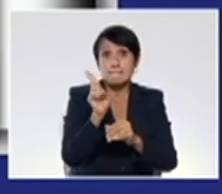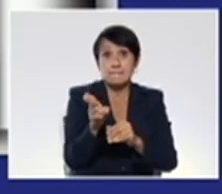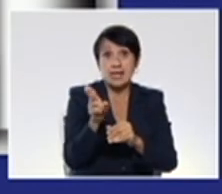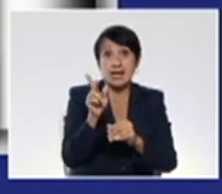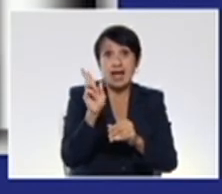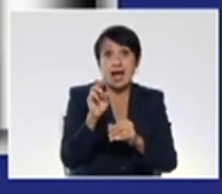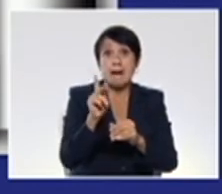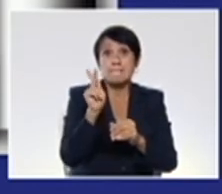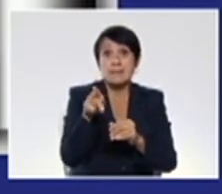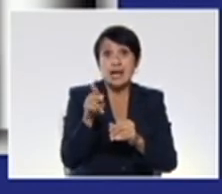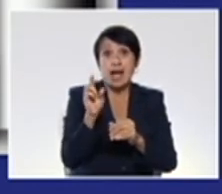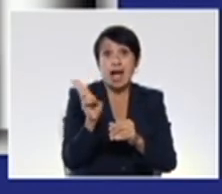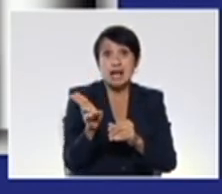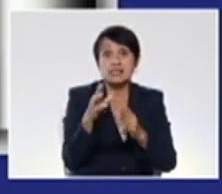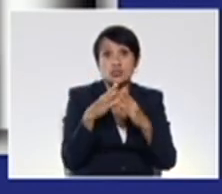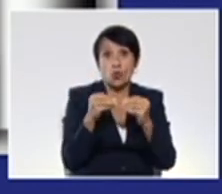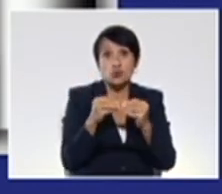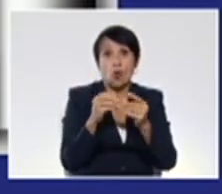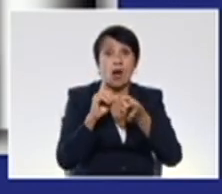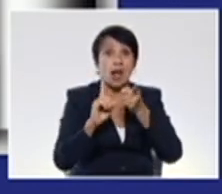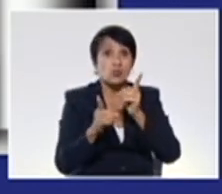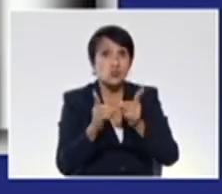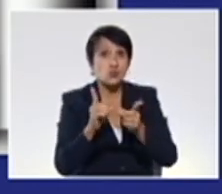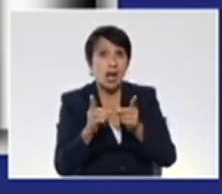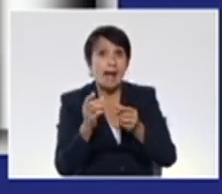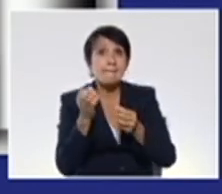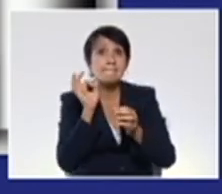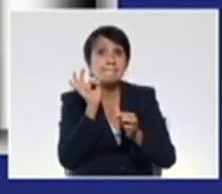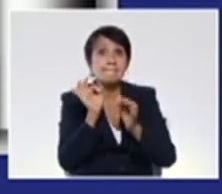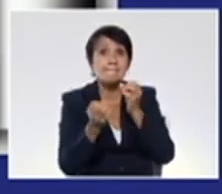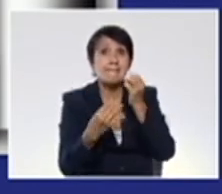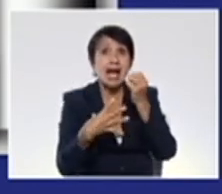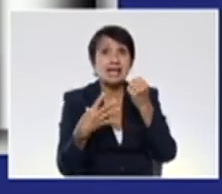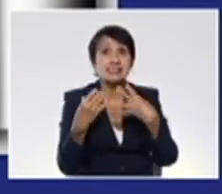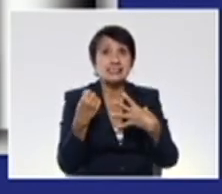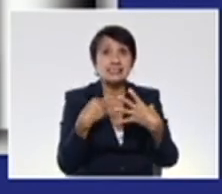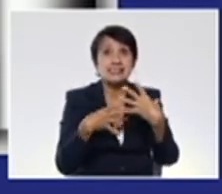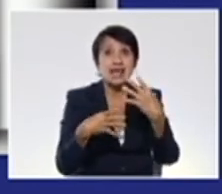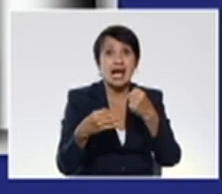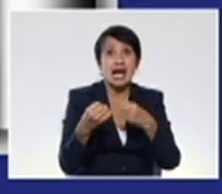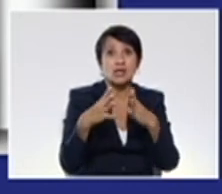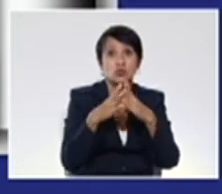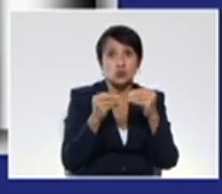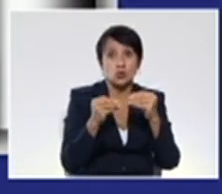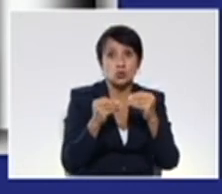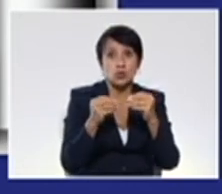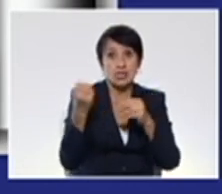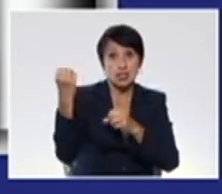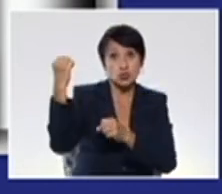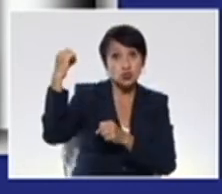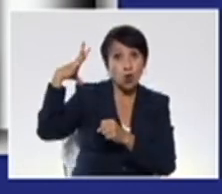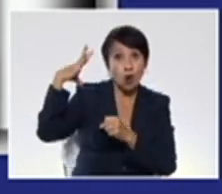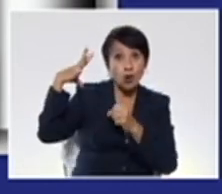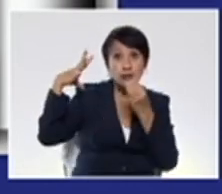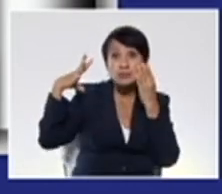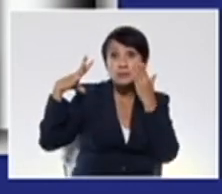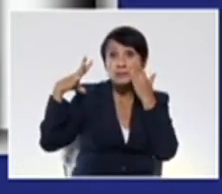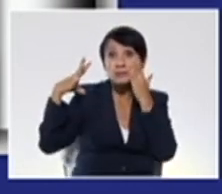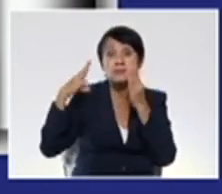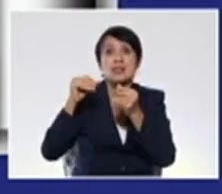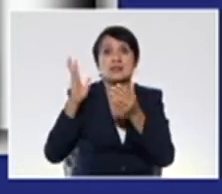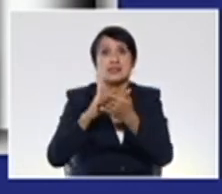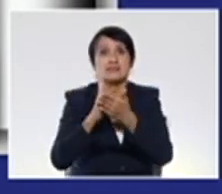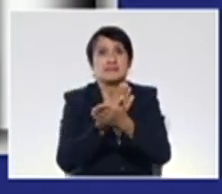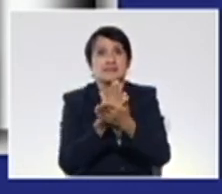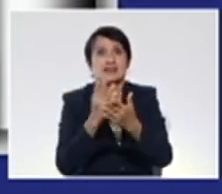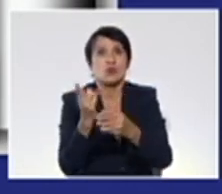piel. Para prevenir algunas manchas podemos utilizar un bloqueador solar diariamente. Estos son los grandes usos que le podemos